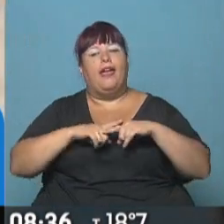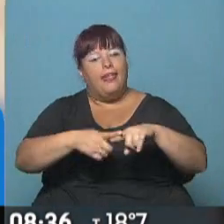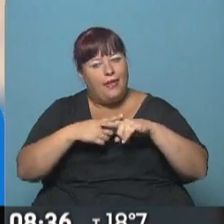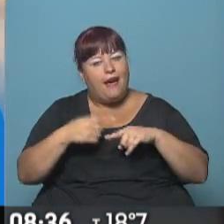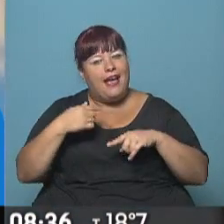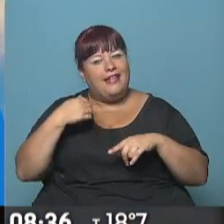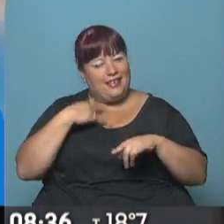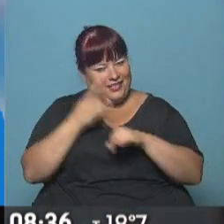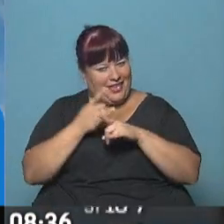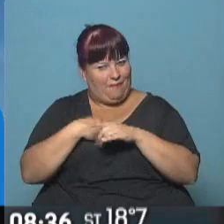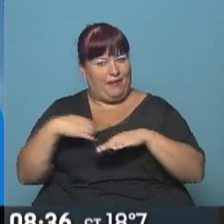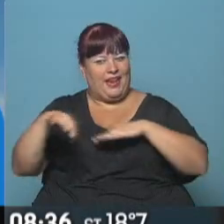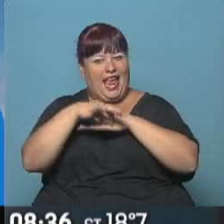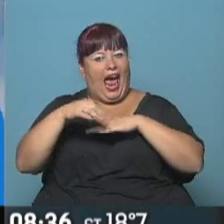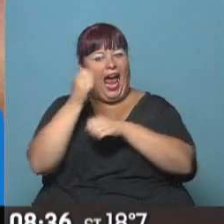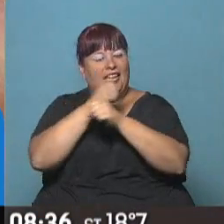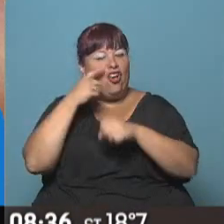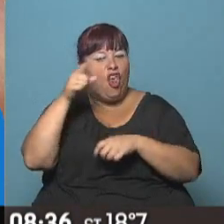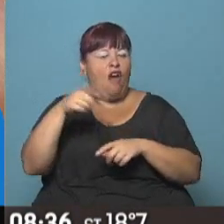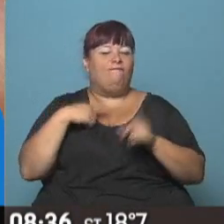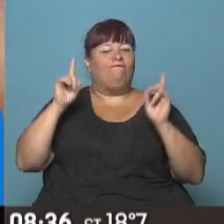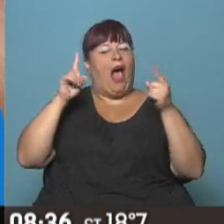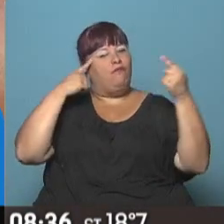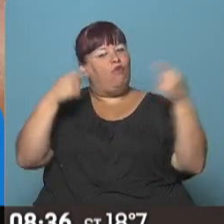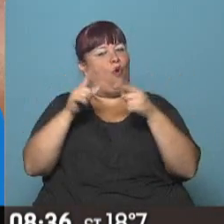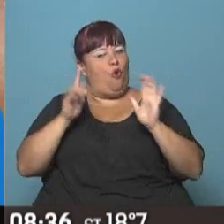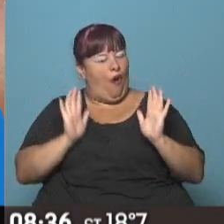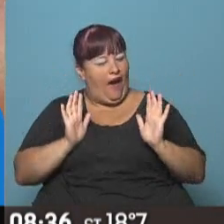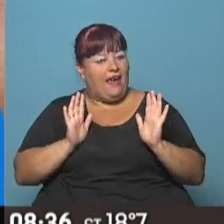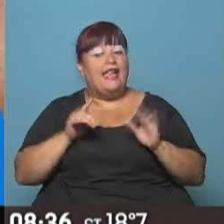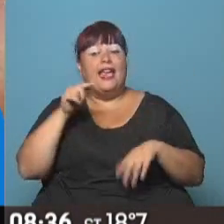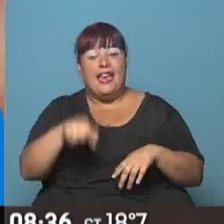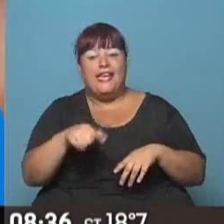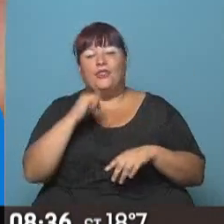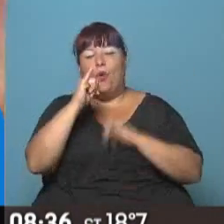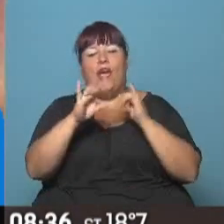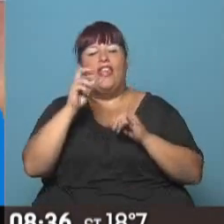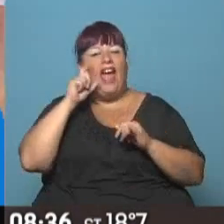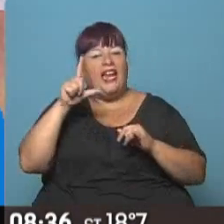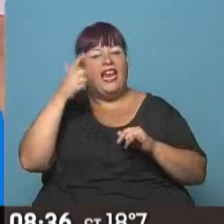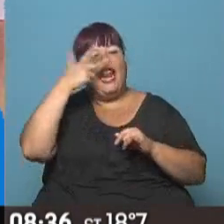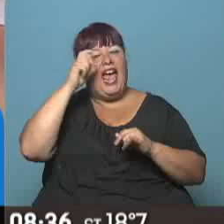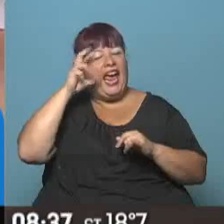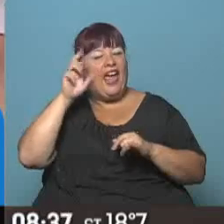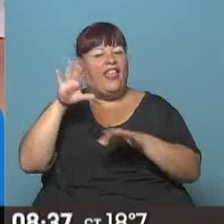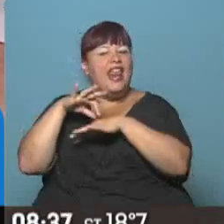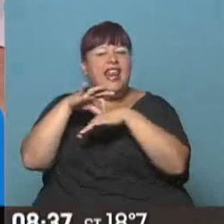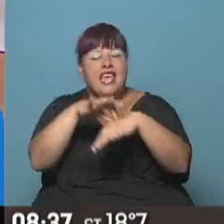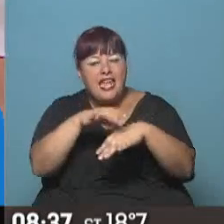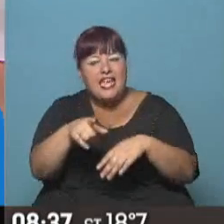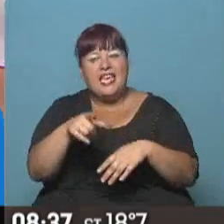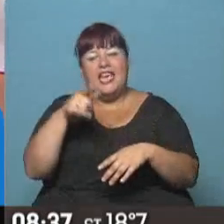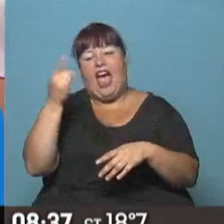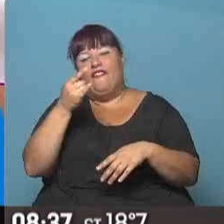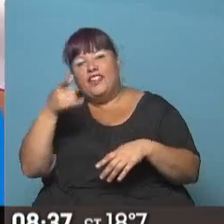que uno mantiene como arquitecto con Le Corbusier sobre algunos de los puntos y que acá las encarna Daniel Hendler como el guía que en